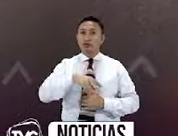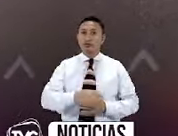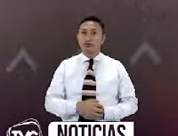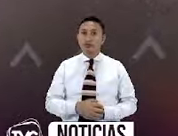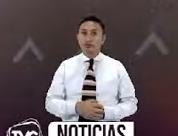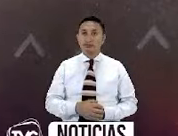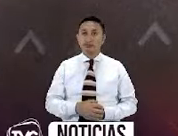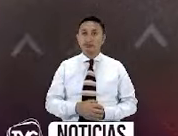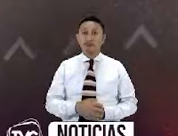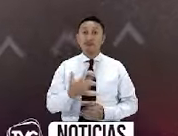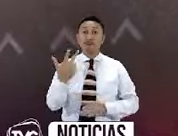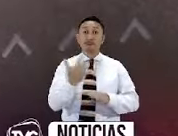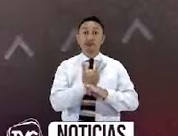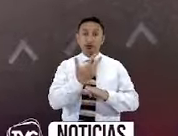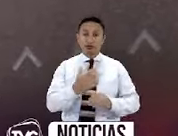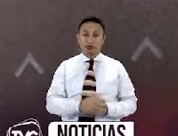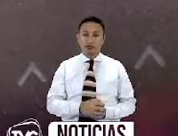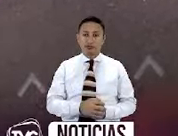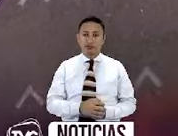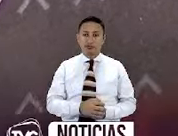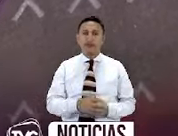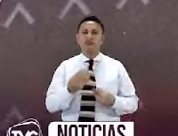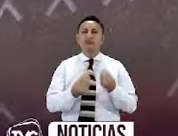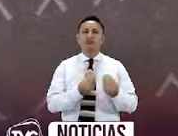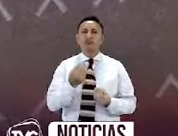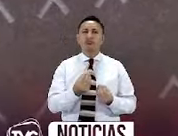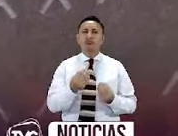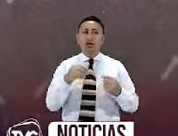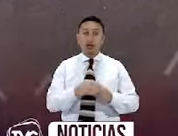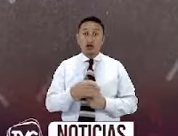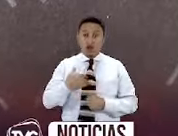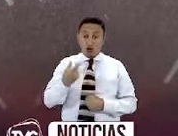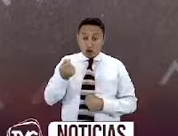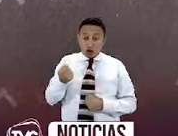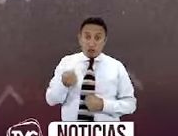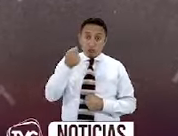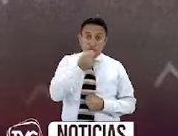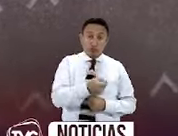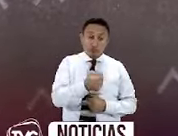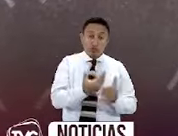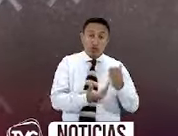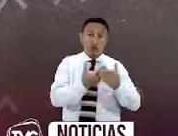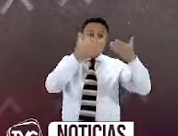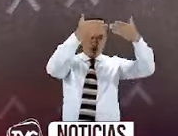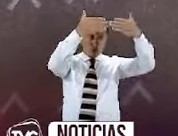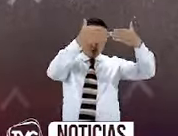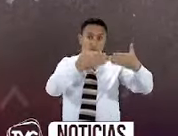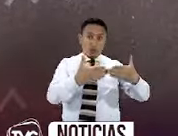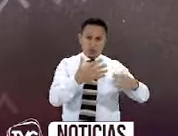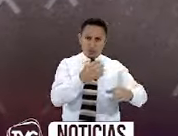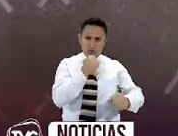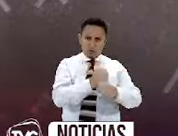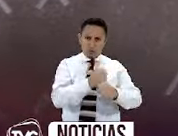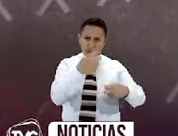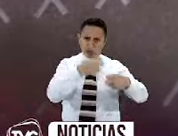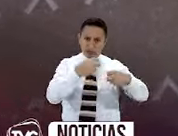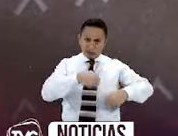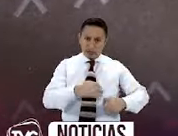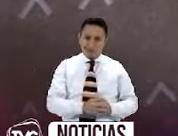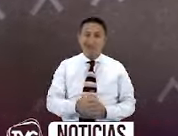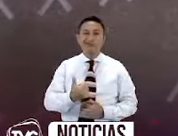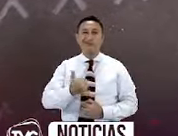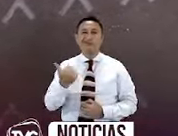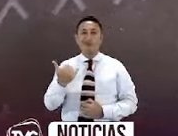3 intentos. Entonces, lo que hicimos fue que invertimos dinero en poner unas lámparas nuevas, más reforzadas, porque estas ya no